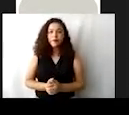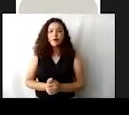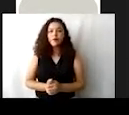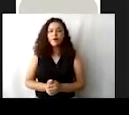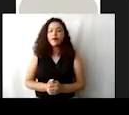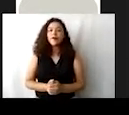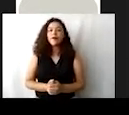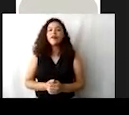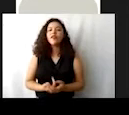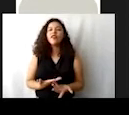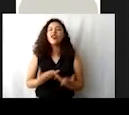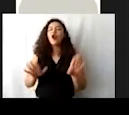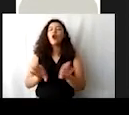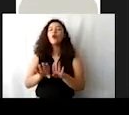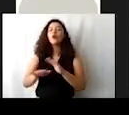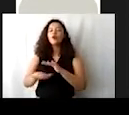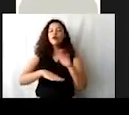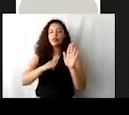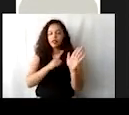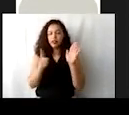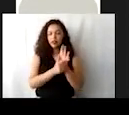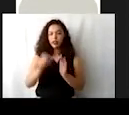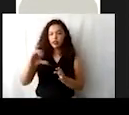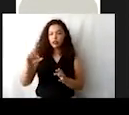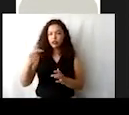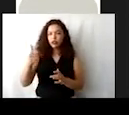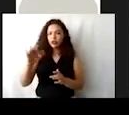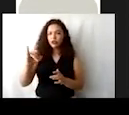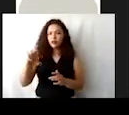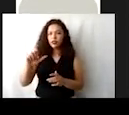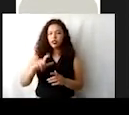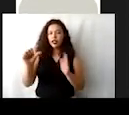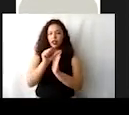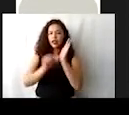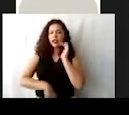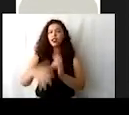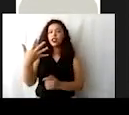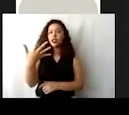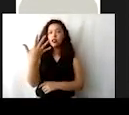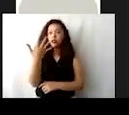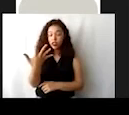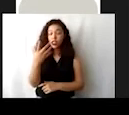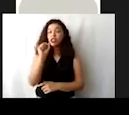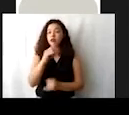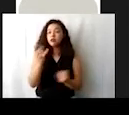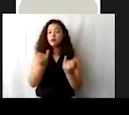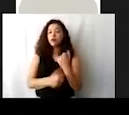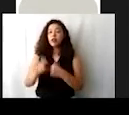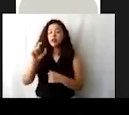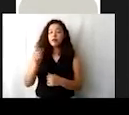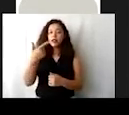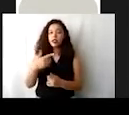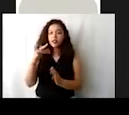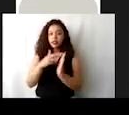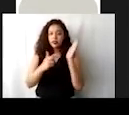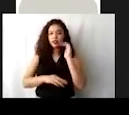¿Cuáles son los fundamentos legales? Pues el Código Fiscal en el artículo 5 y 27, el reglamento del Código Fiscal